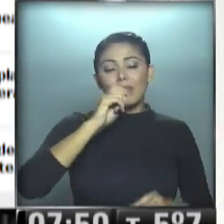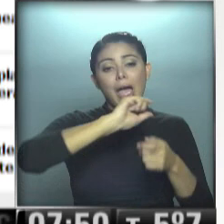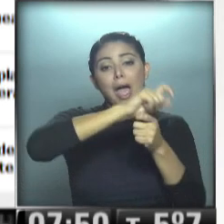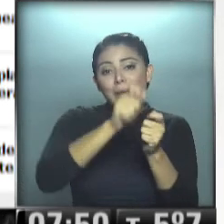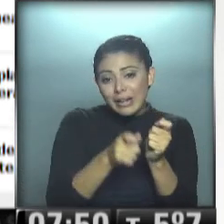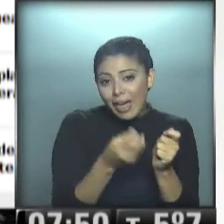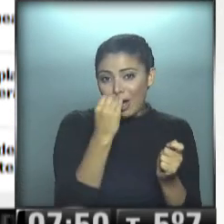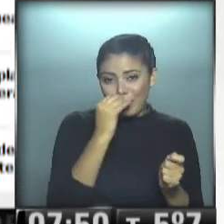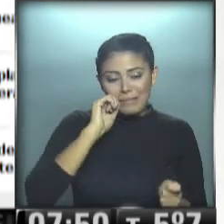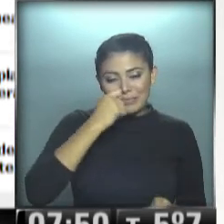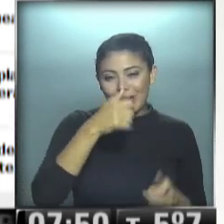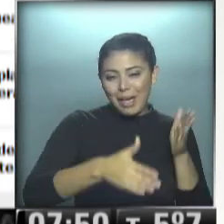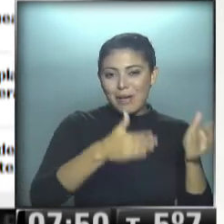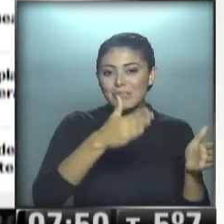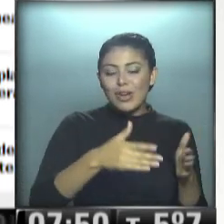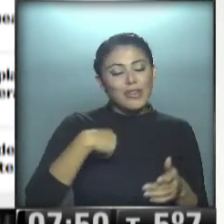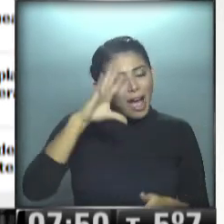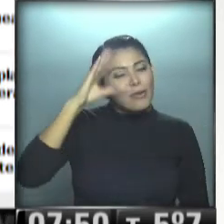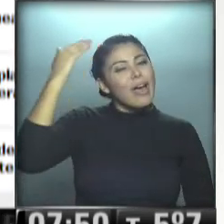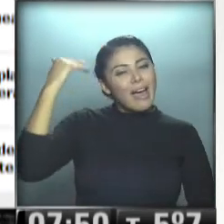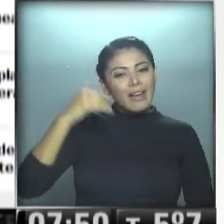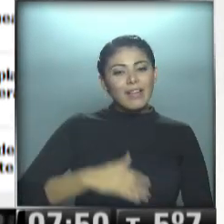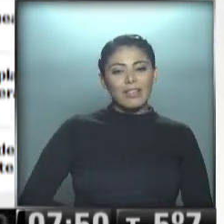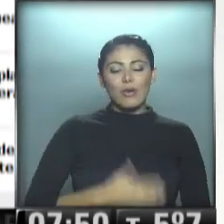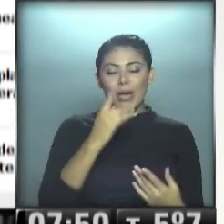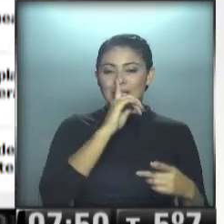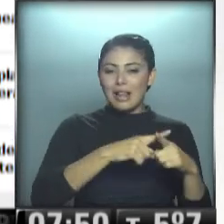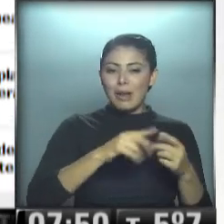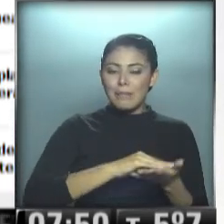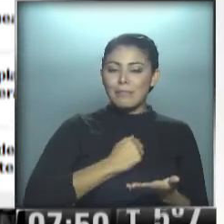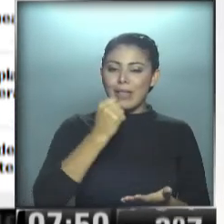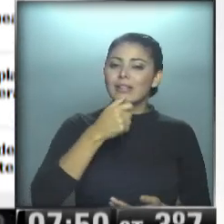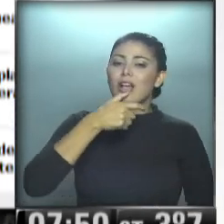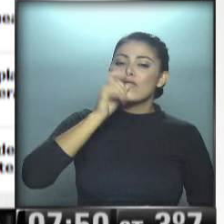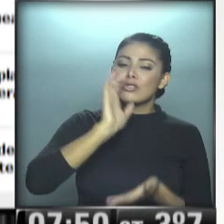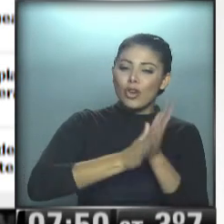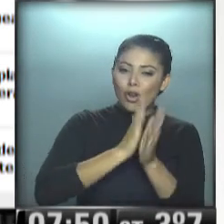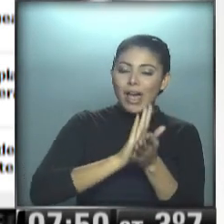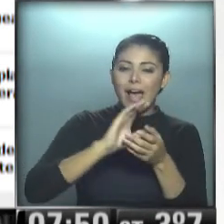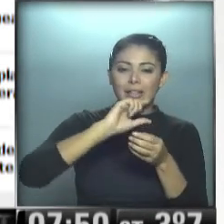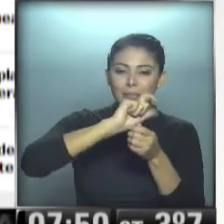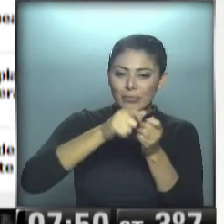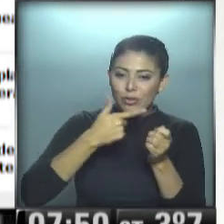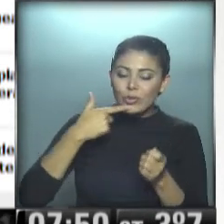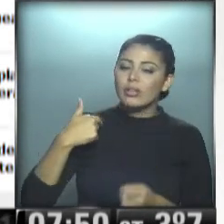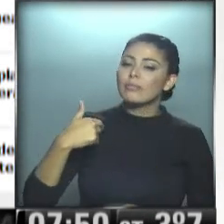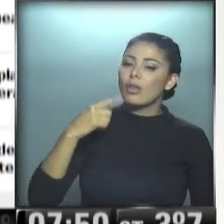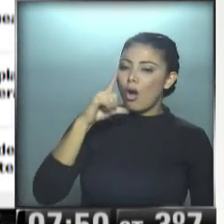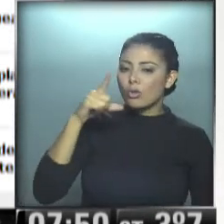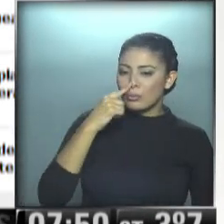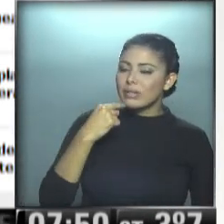ya que se come para la época, yo recuerdo, para celebrar nuestra patria. Chocolate y pastelito. No, insisto, monseñor, yo entiendo